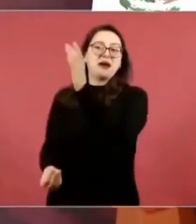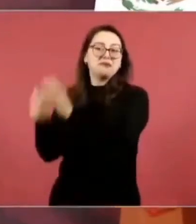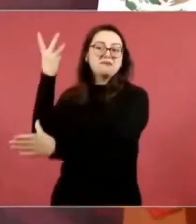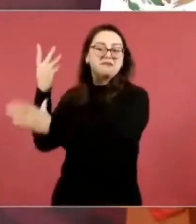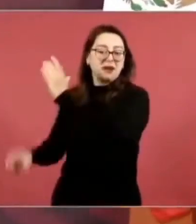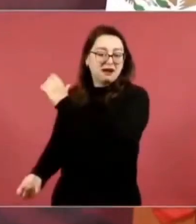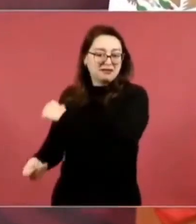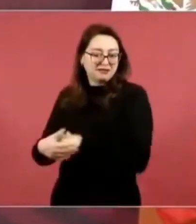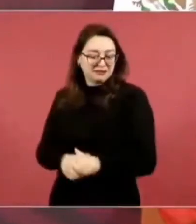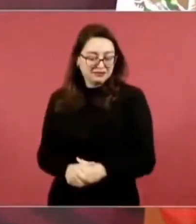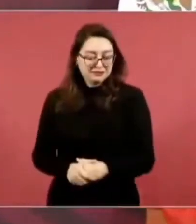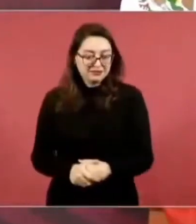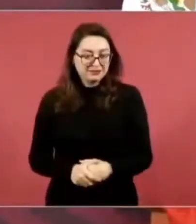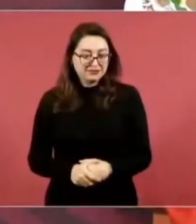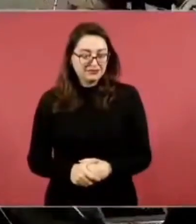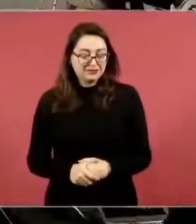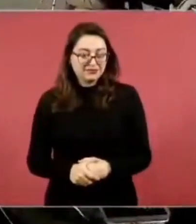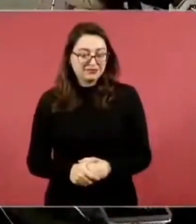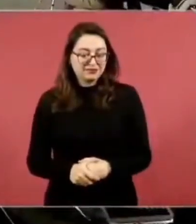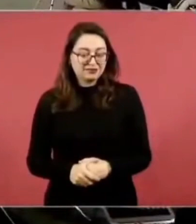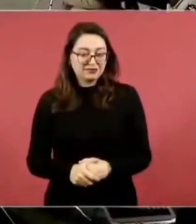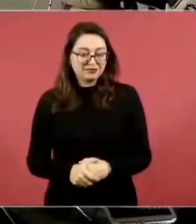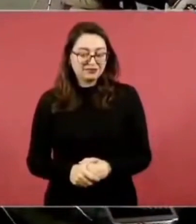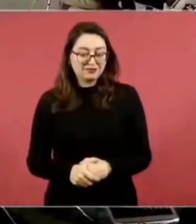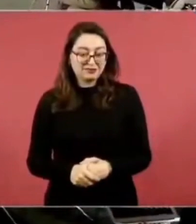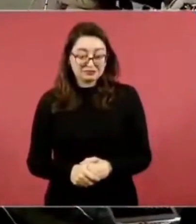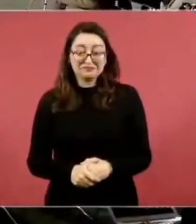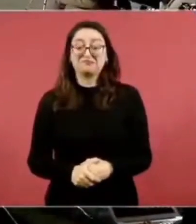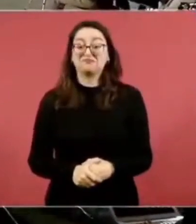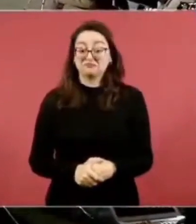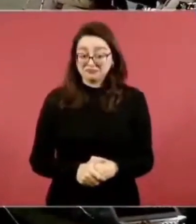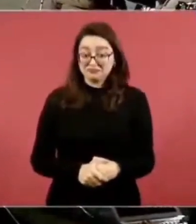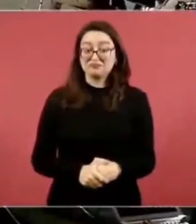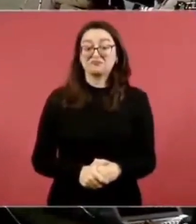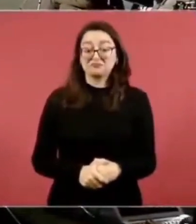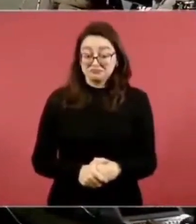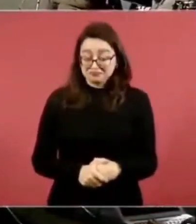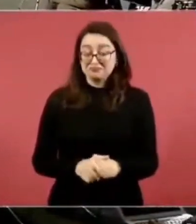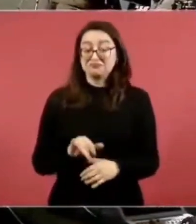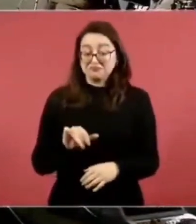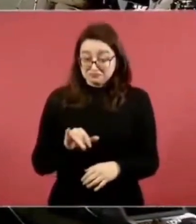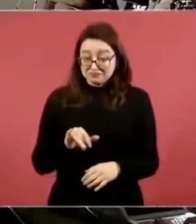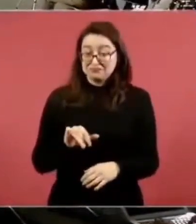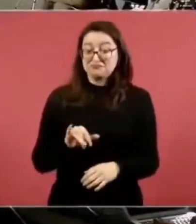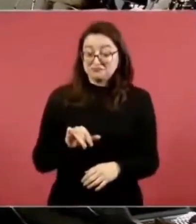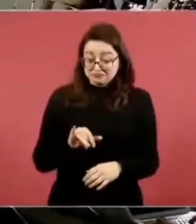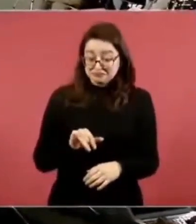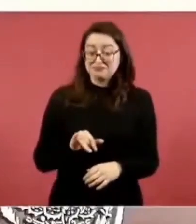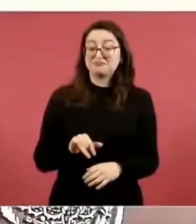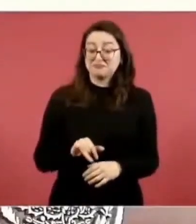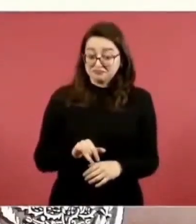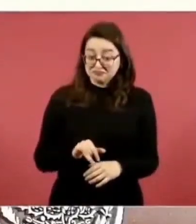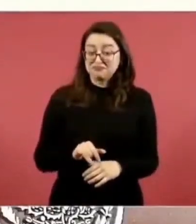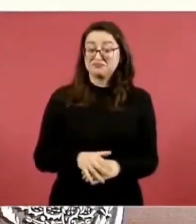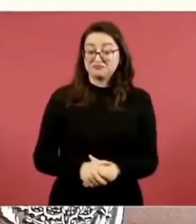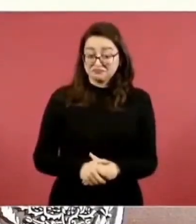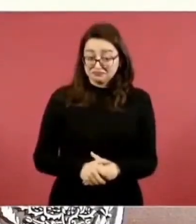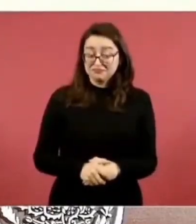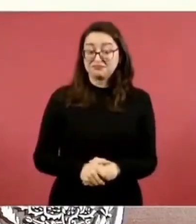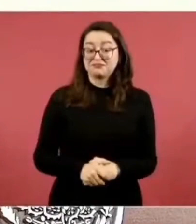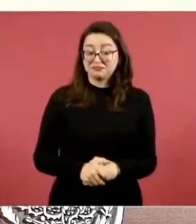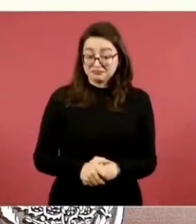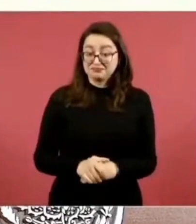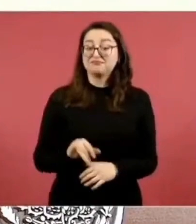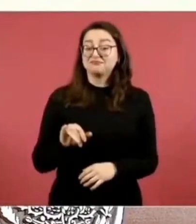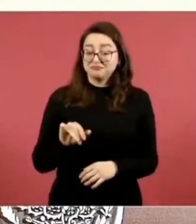¿Le permite al PRO responder eso aquí? Sí. Sí, sí, claro